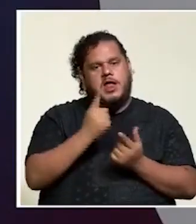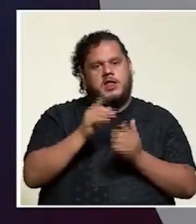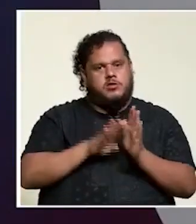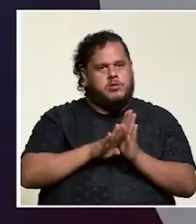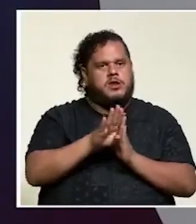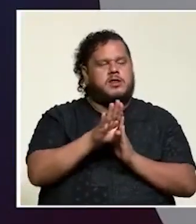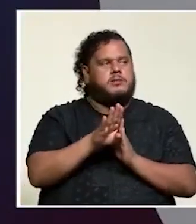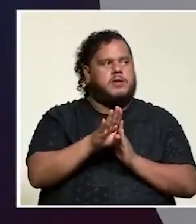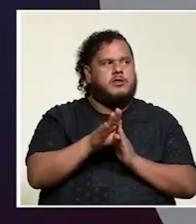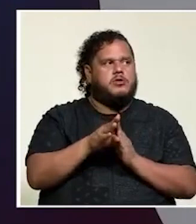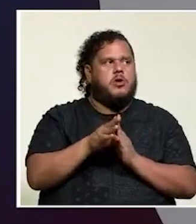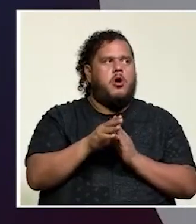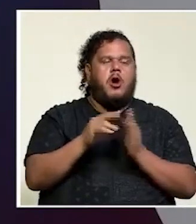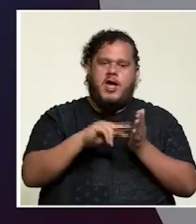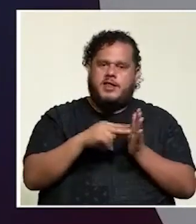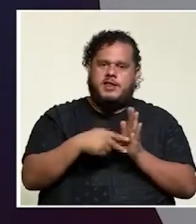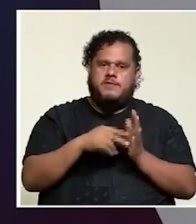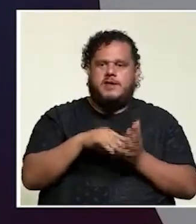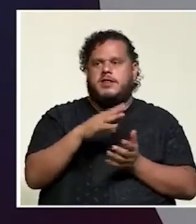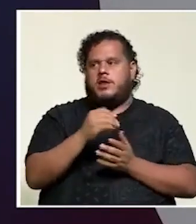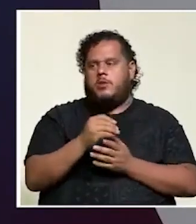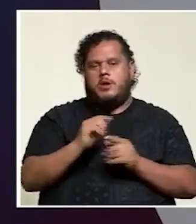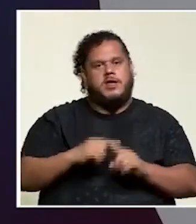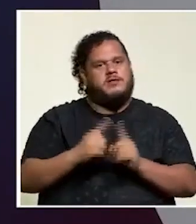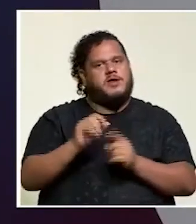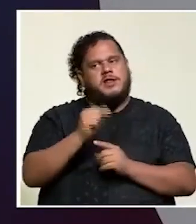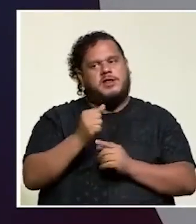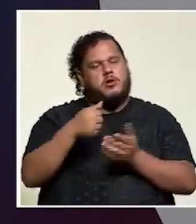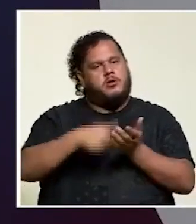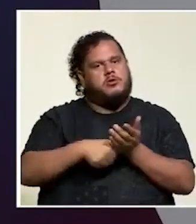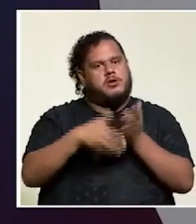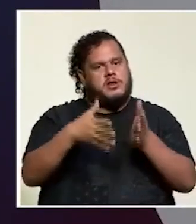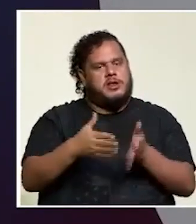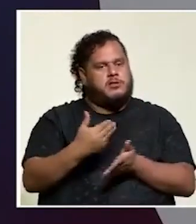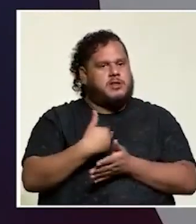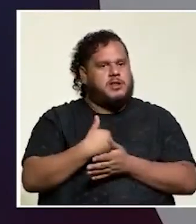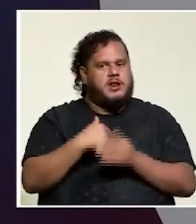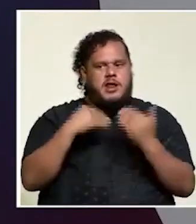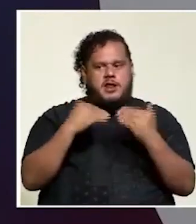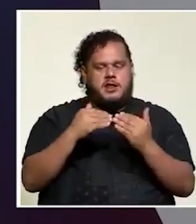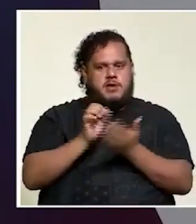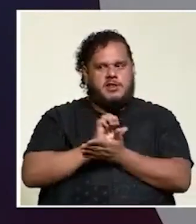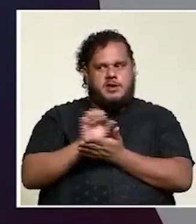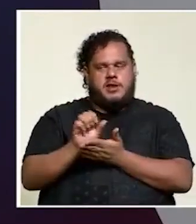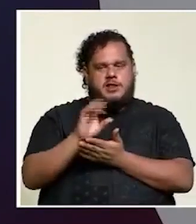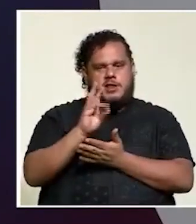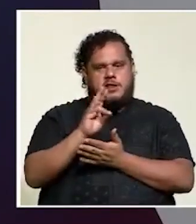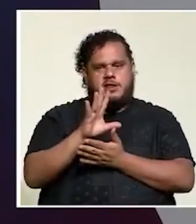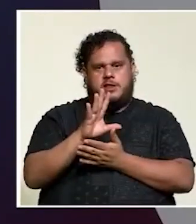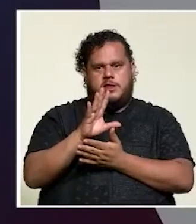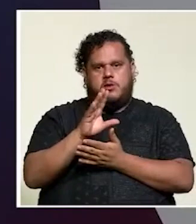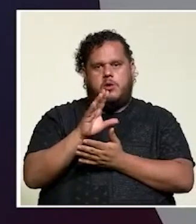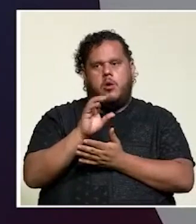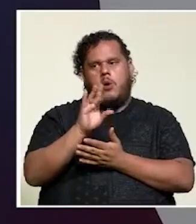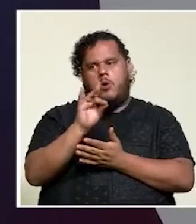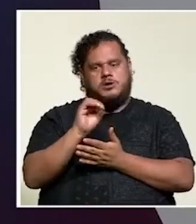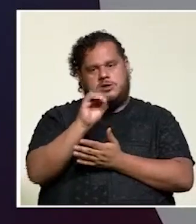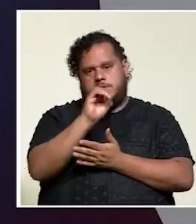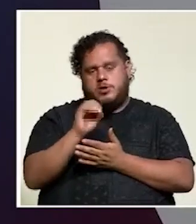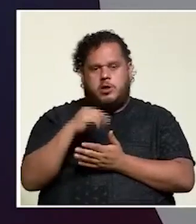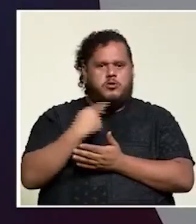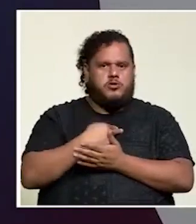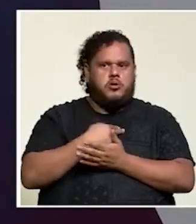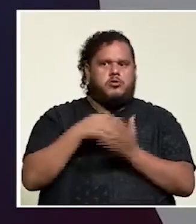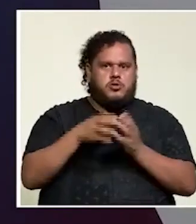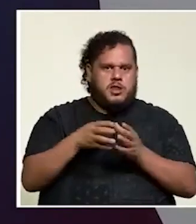crecimiento bastante significativo, y a diferencia de otros candidatos que tienen niveles de rechazo del 75-80%, nosotros